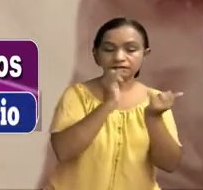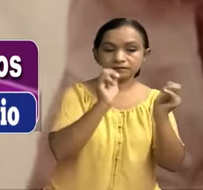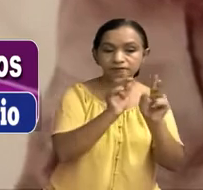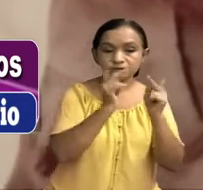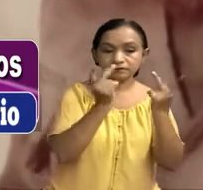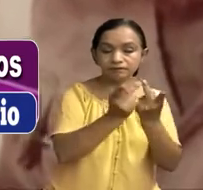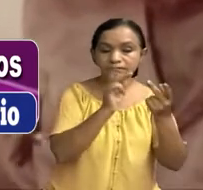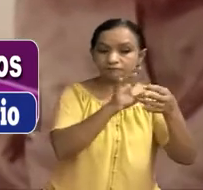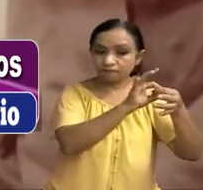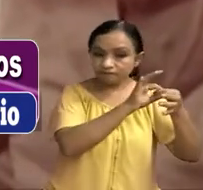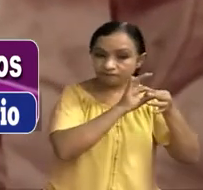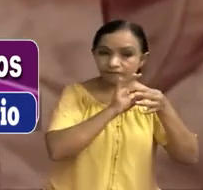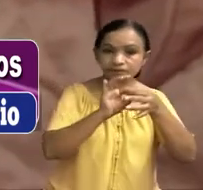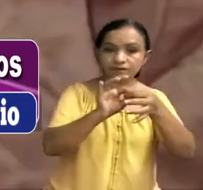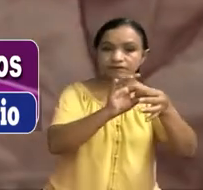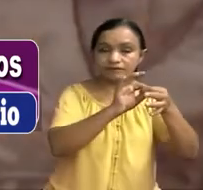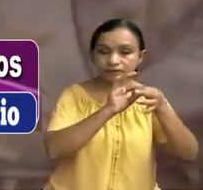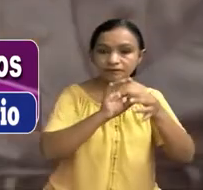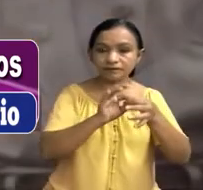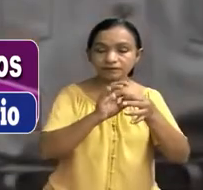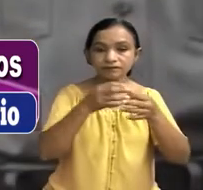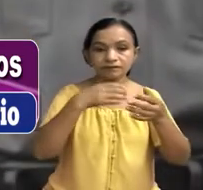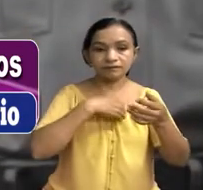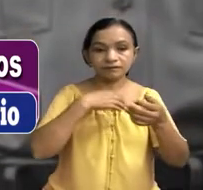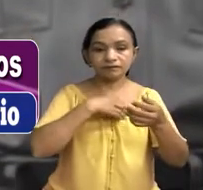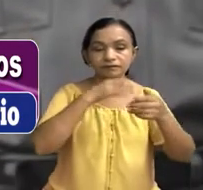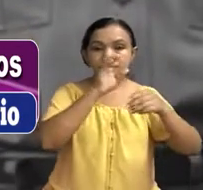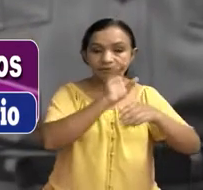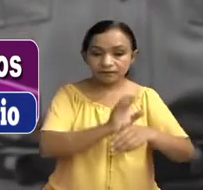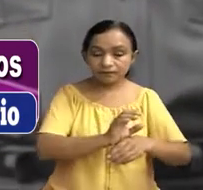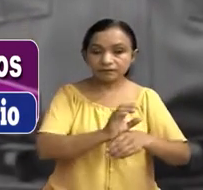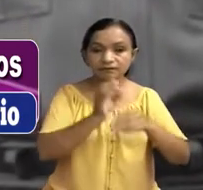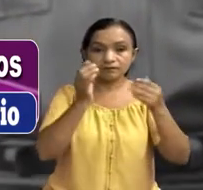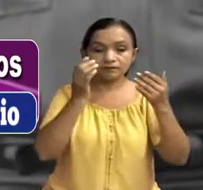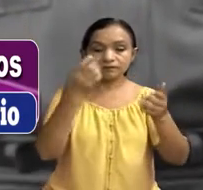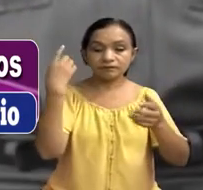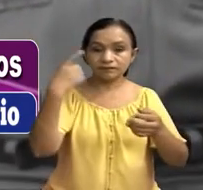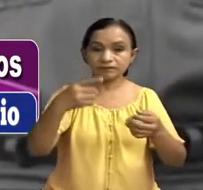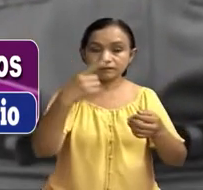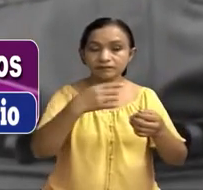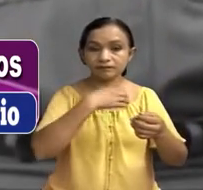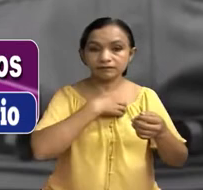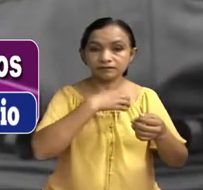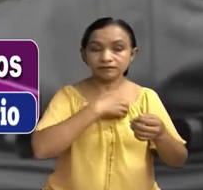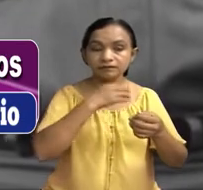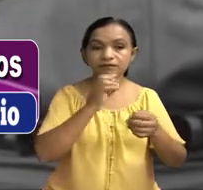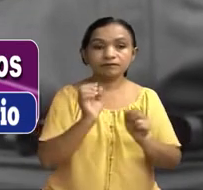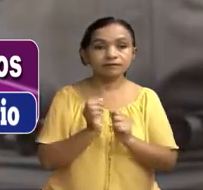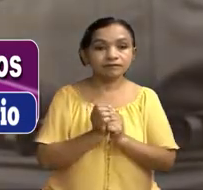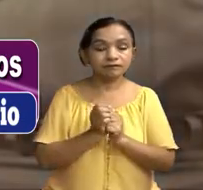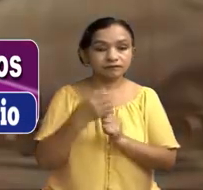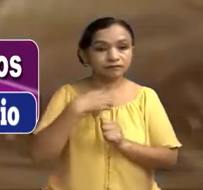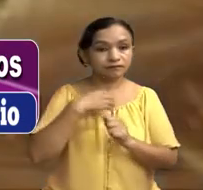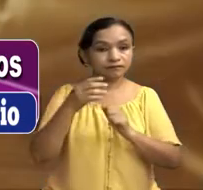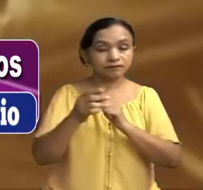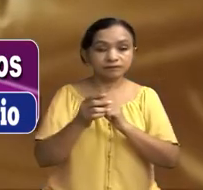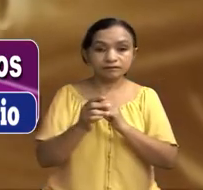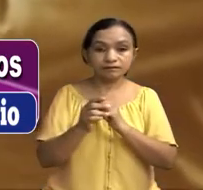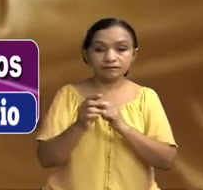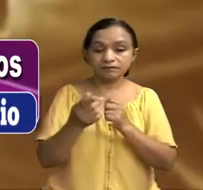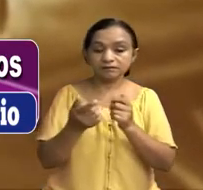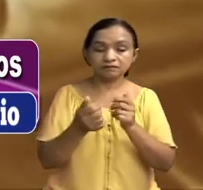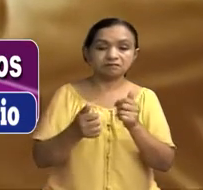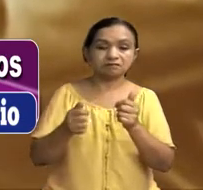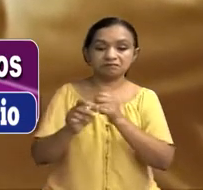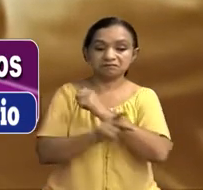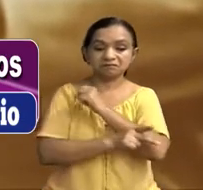unidos, ¿verdad? Con nuestra identidad, con nuestros derechos que somos nación, que ninguna nación es superior a